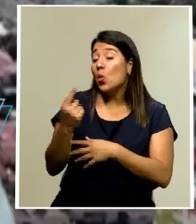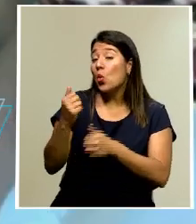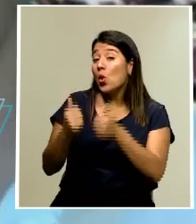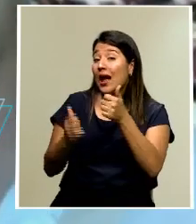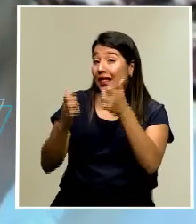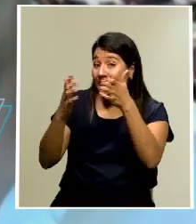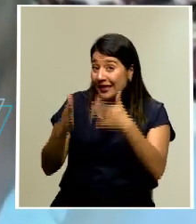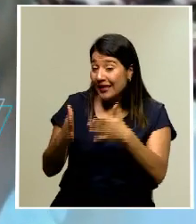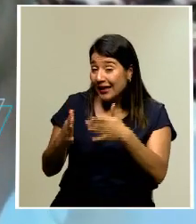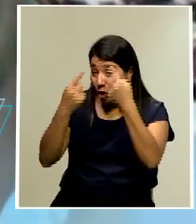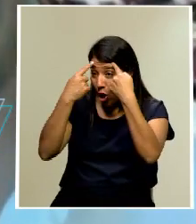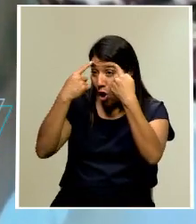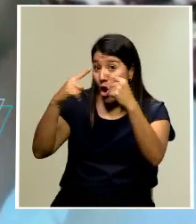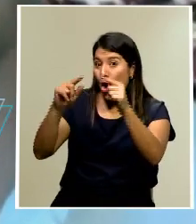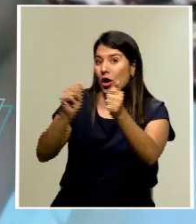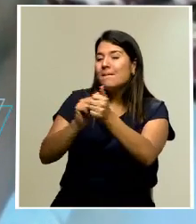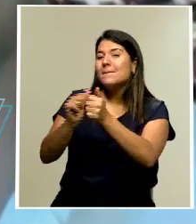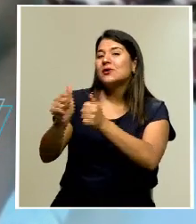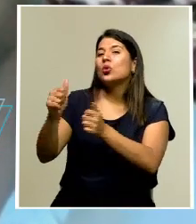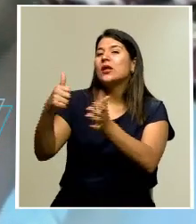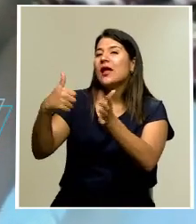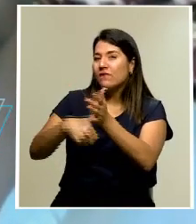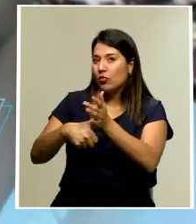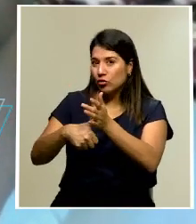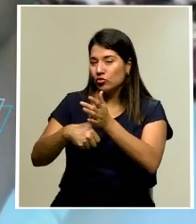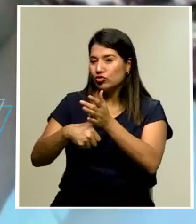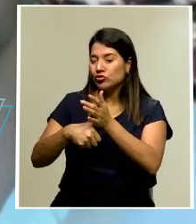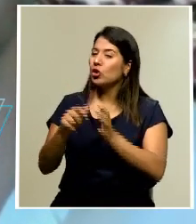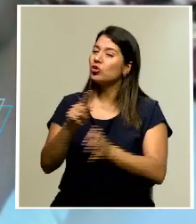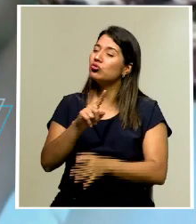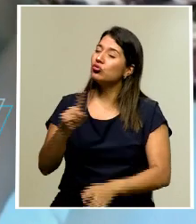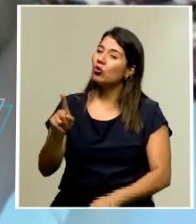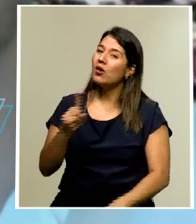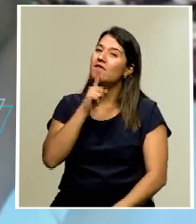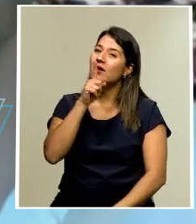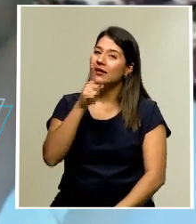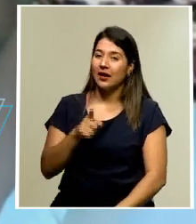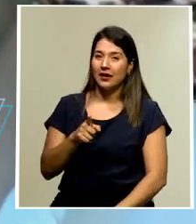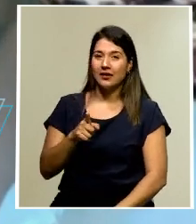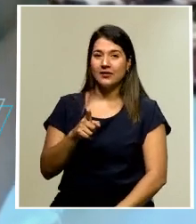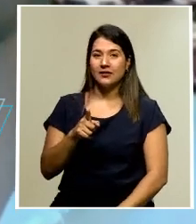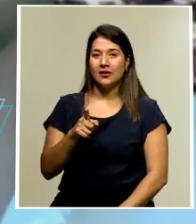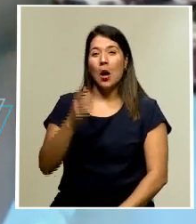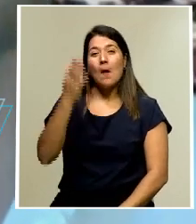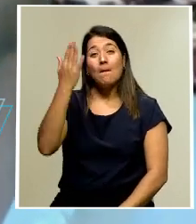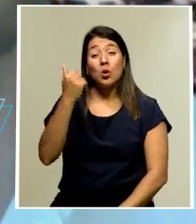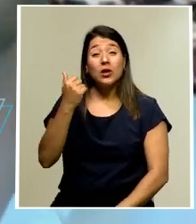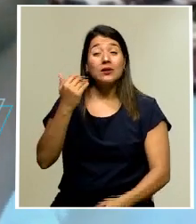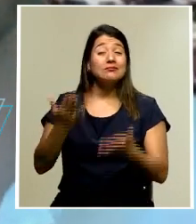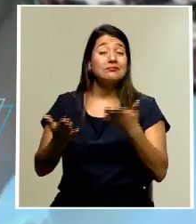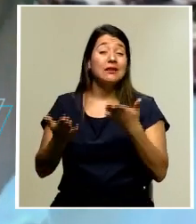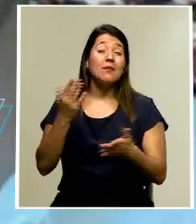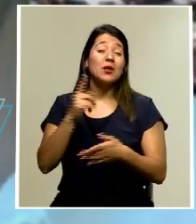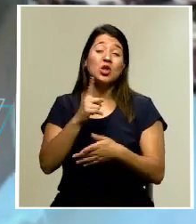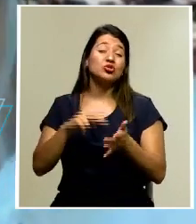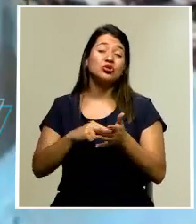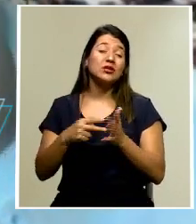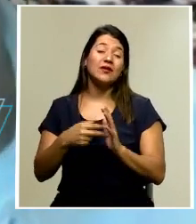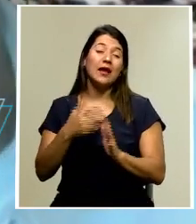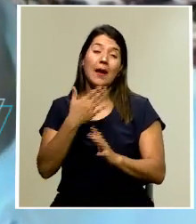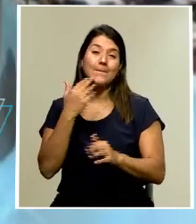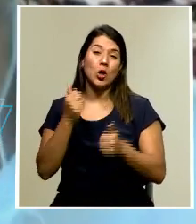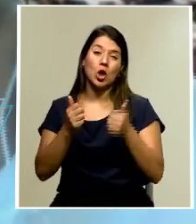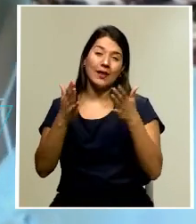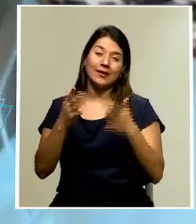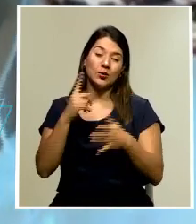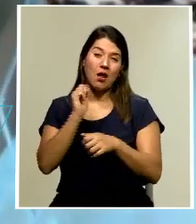derrotado, tampoco es tan cierta, porque no necesariamente hubiese representado el mejor candidato para combatir a don José María Figueres, ni